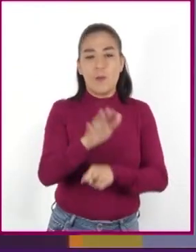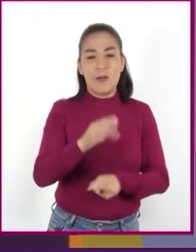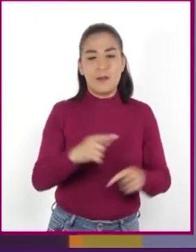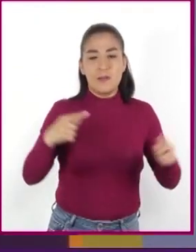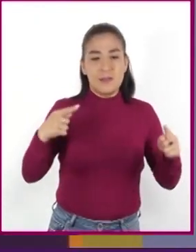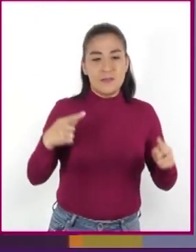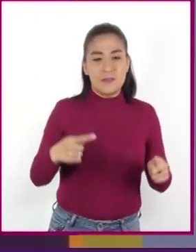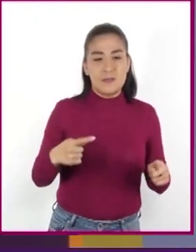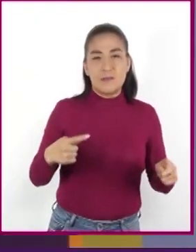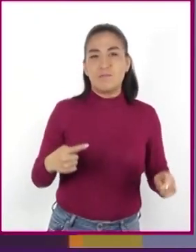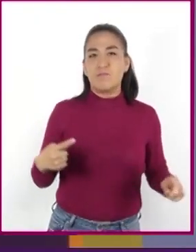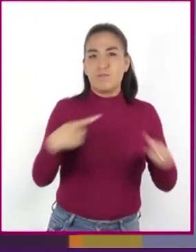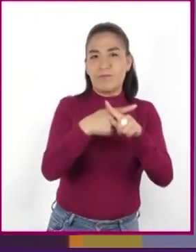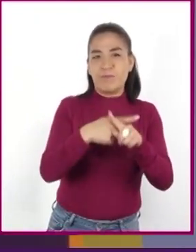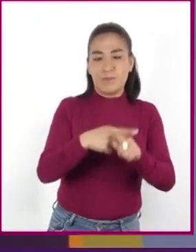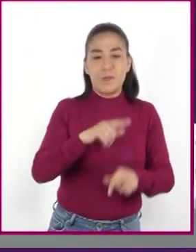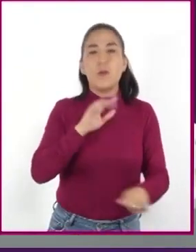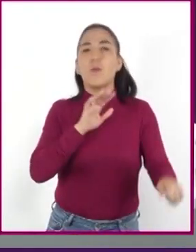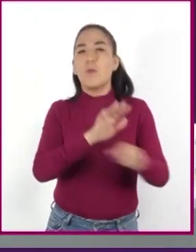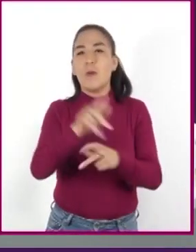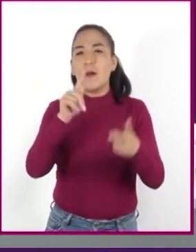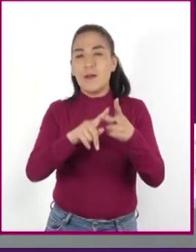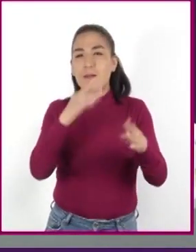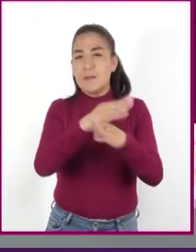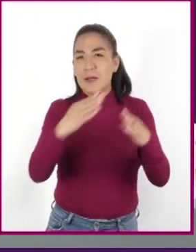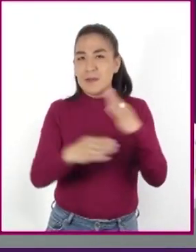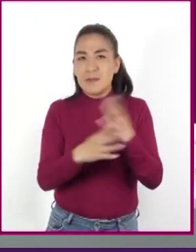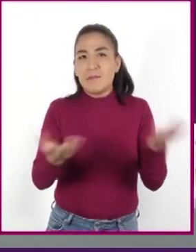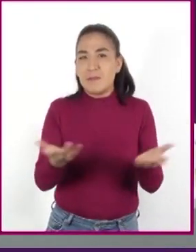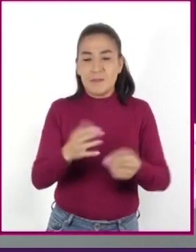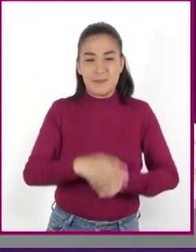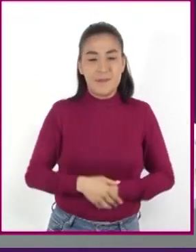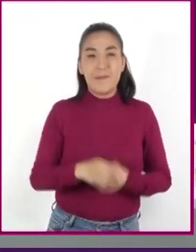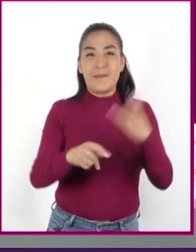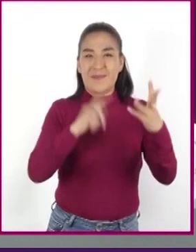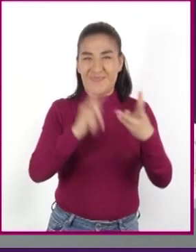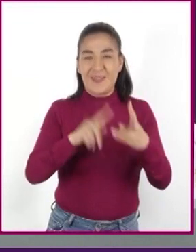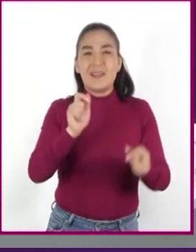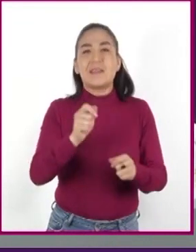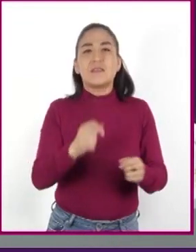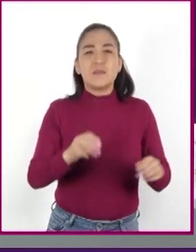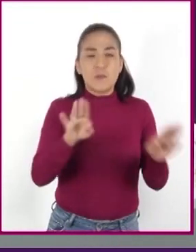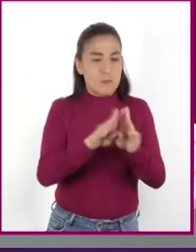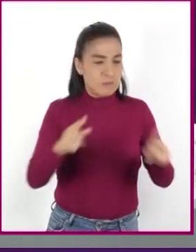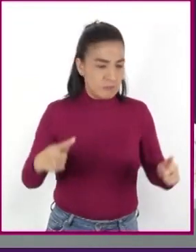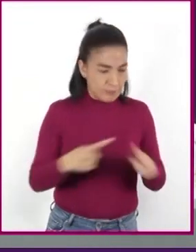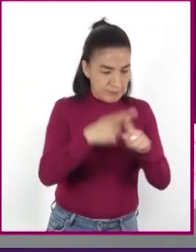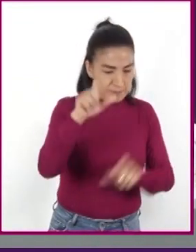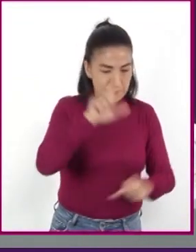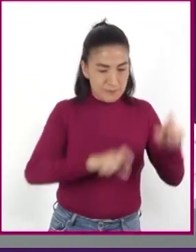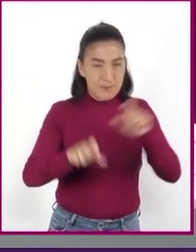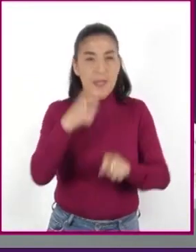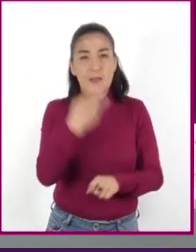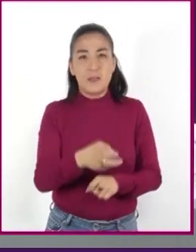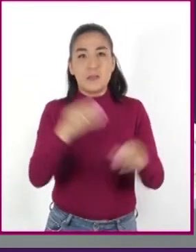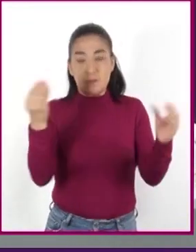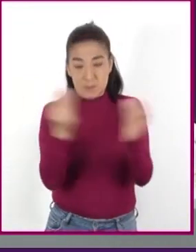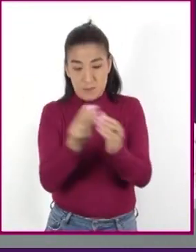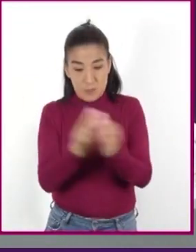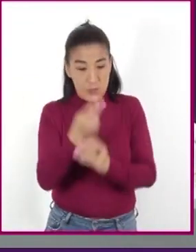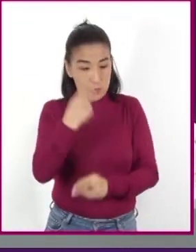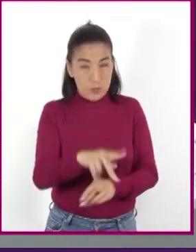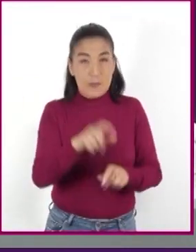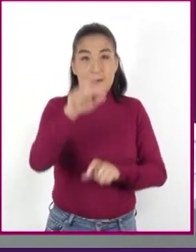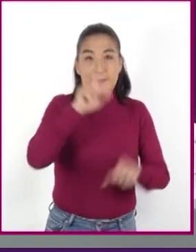2. ¿Cuáles son los productos? 3. En una reacción química, ¿los reactivos cambian sus propiedades